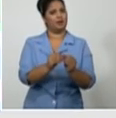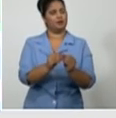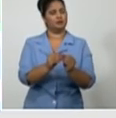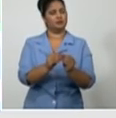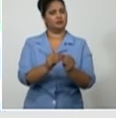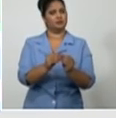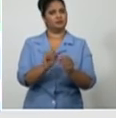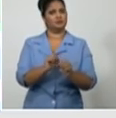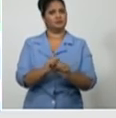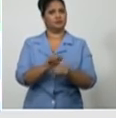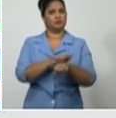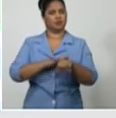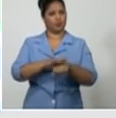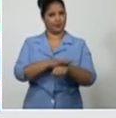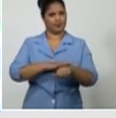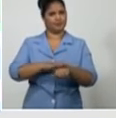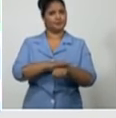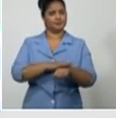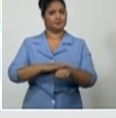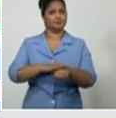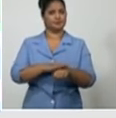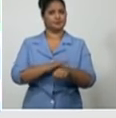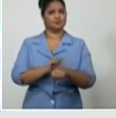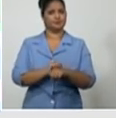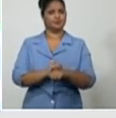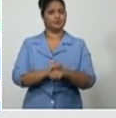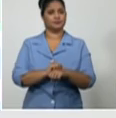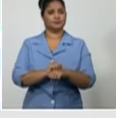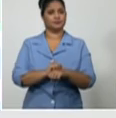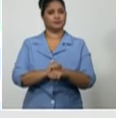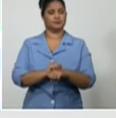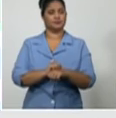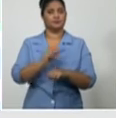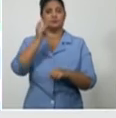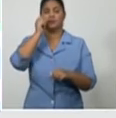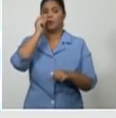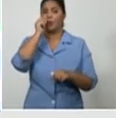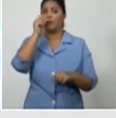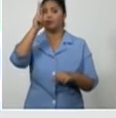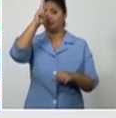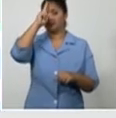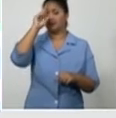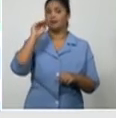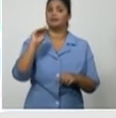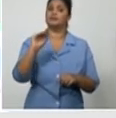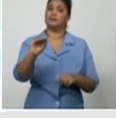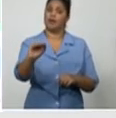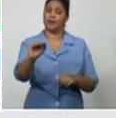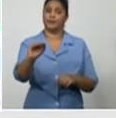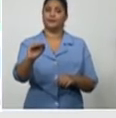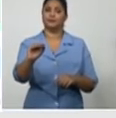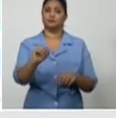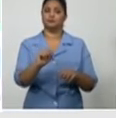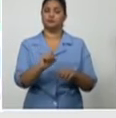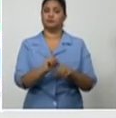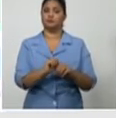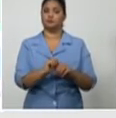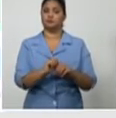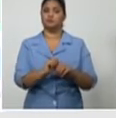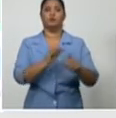el paciente estaba ingresado, como yo dije, por ser contacto de un caso